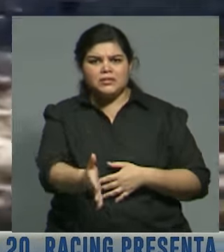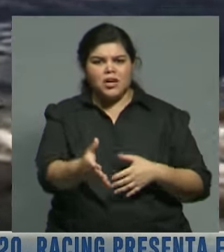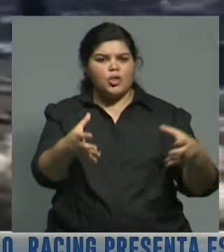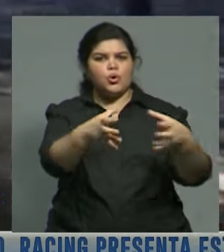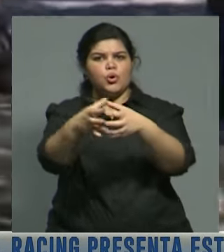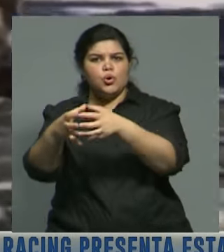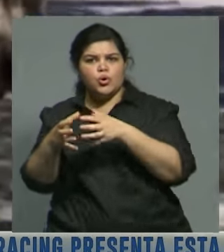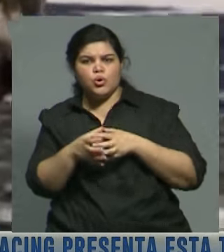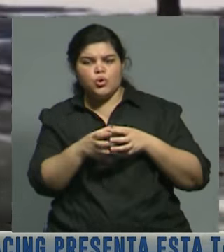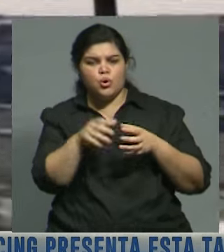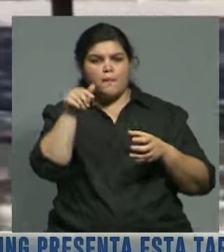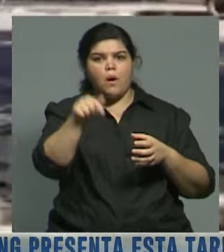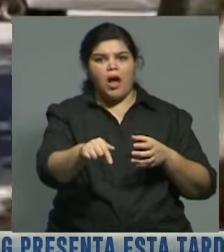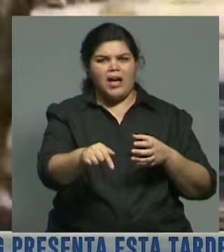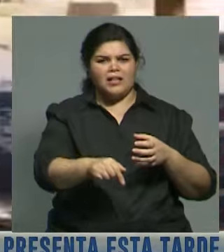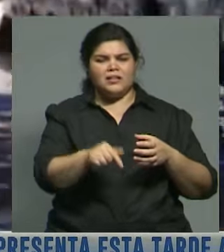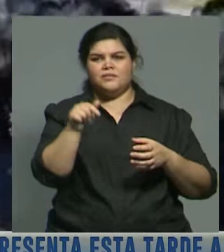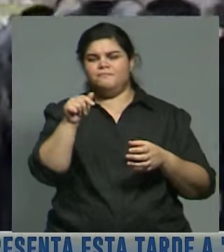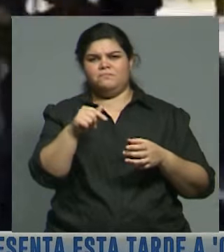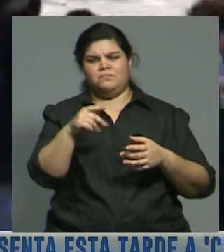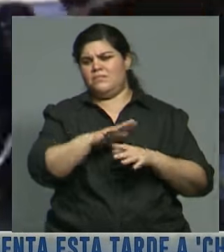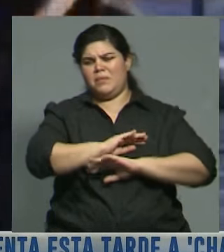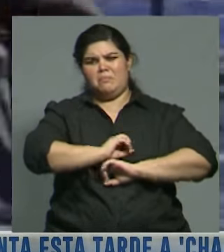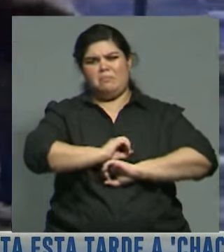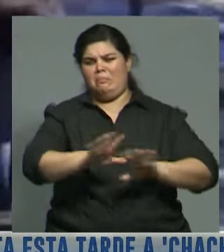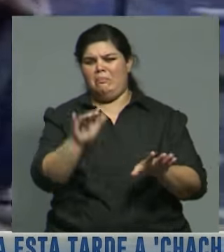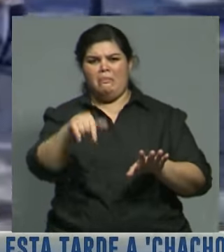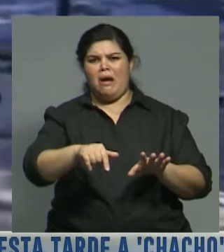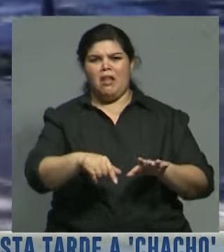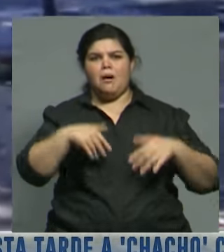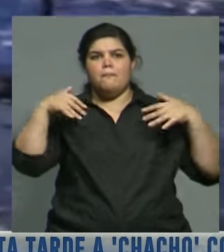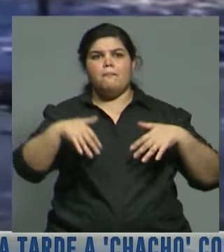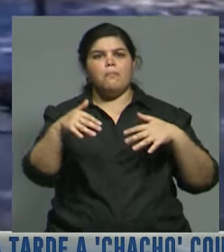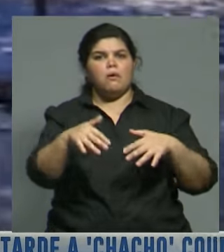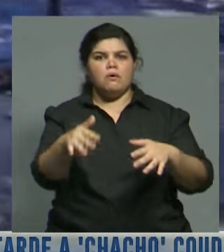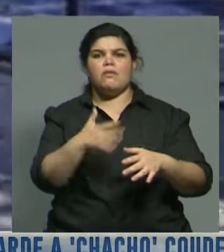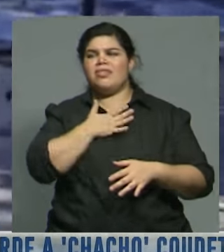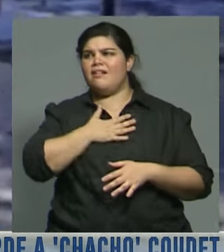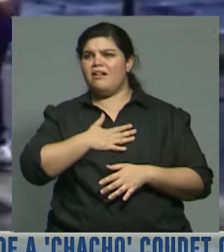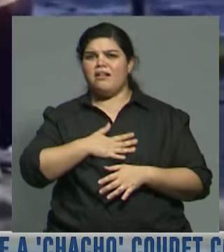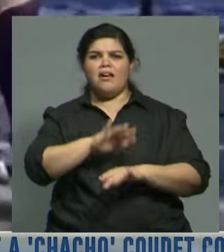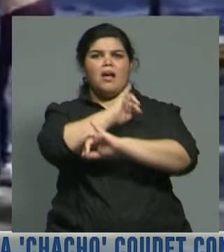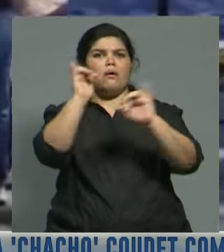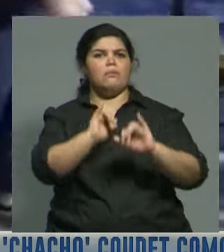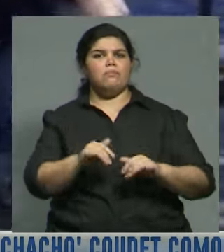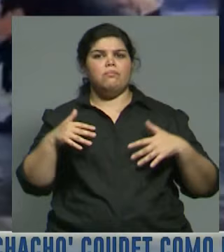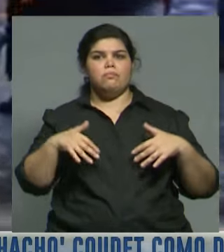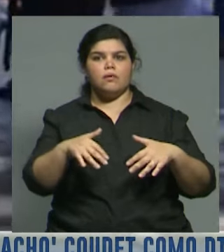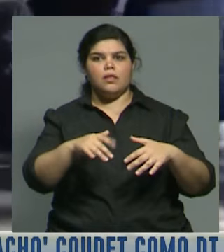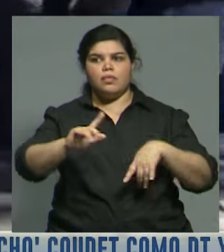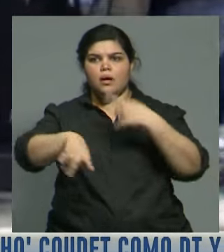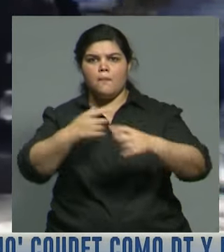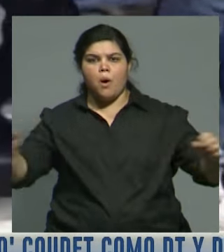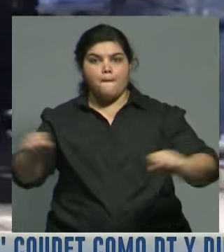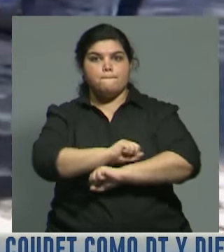allí, de algún modo tiñendo las manifestaciones que hasta entonces habían sido bastante pacíficas, y se le sumó también una